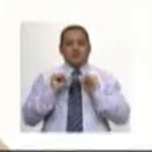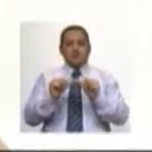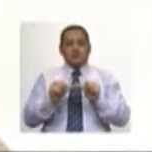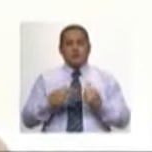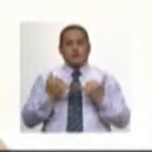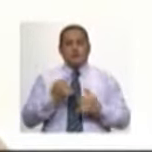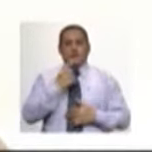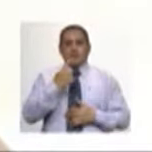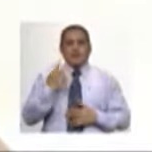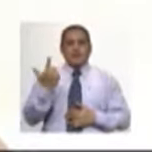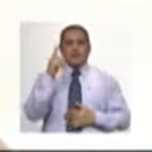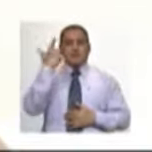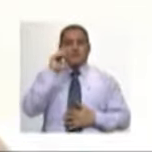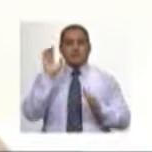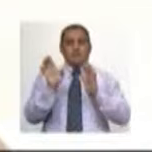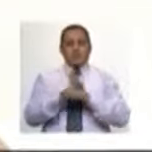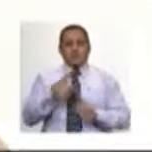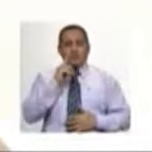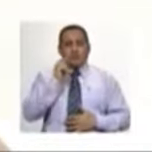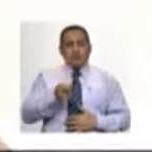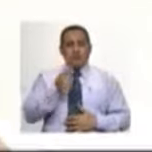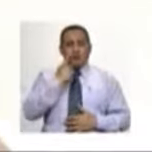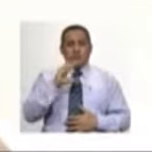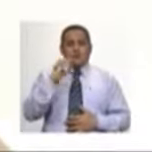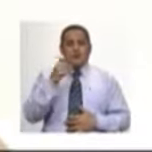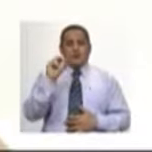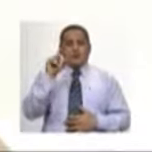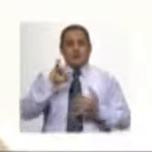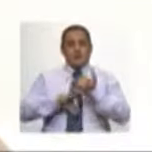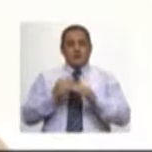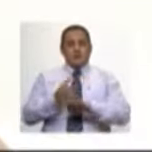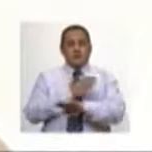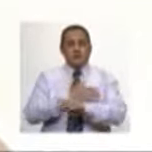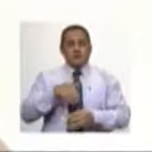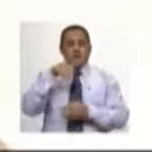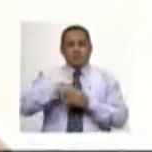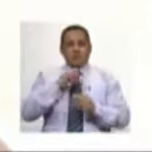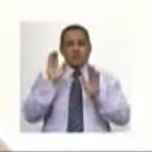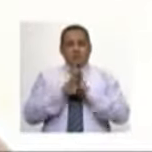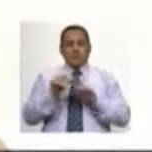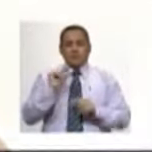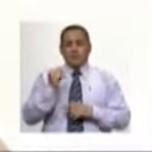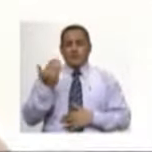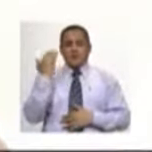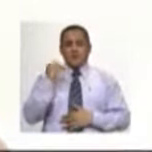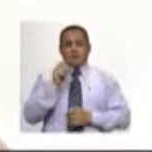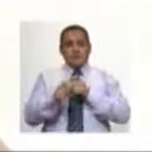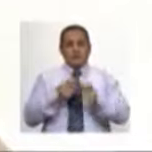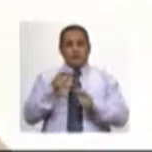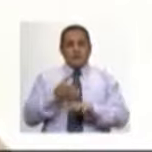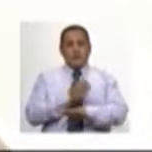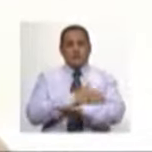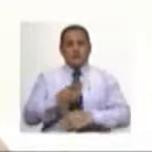que ahora está liderada por el magistrado Carlos Ramos Núñez, que ha sido elegido recientemente por sus colegas en esa posición